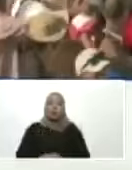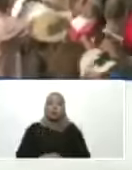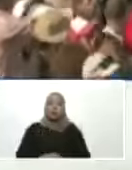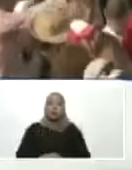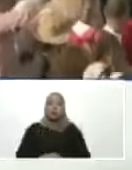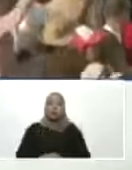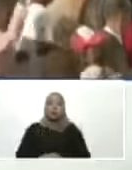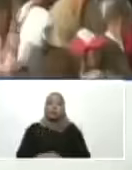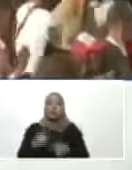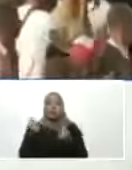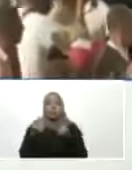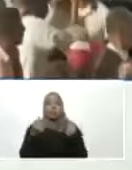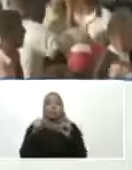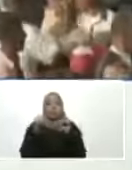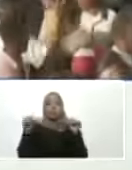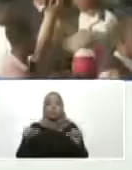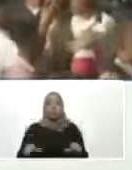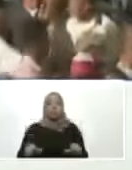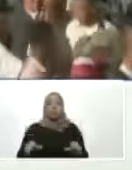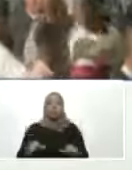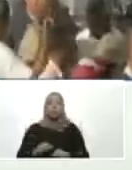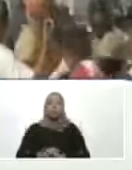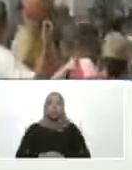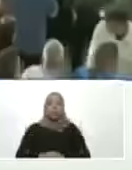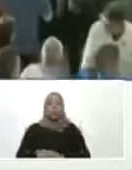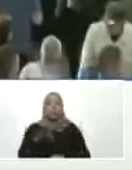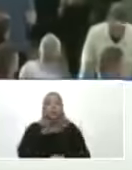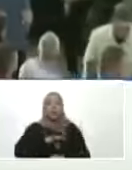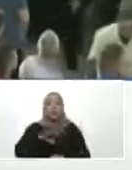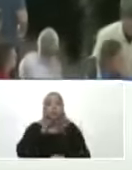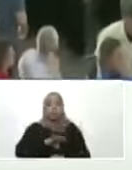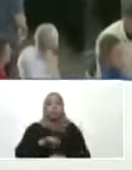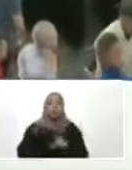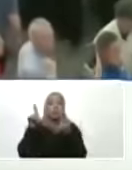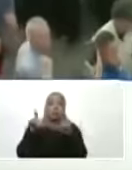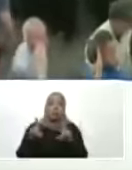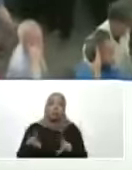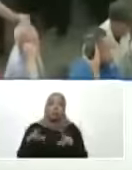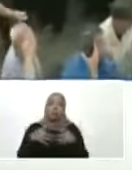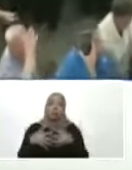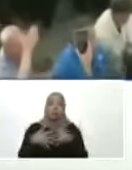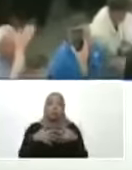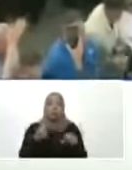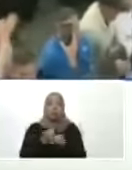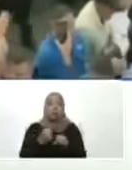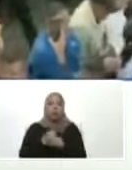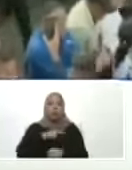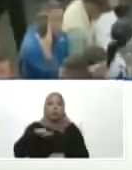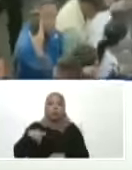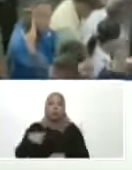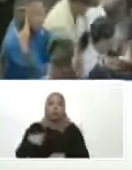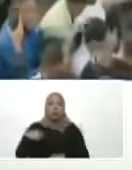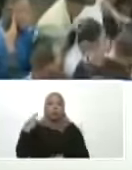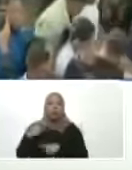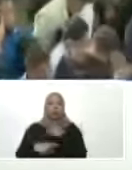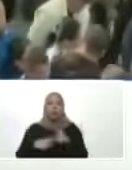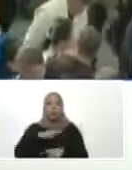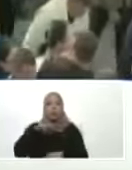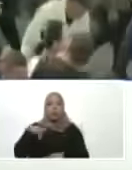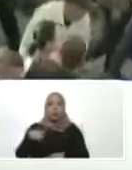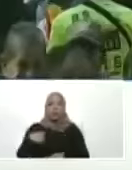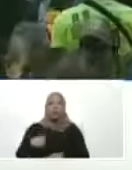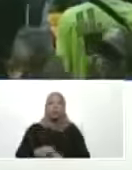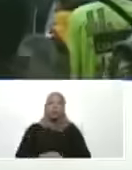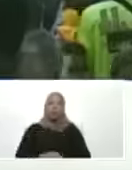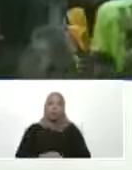¿Y en la economía? ¿Cuál es el modelo que propone el imperio global occidental,